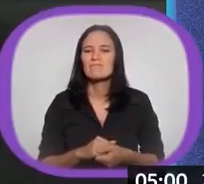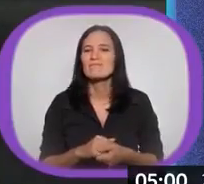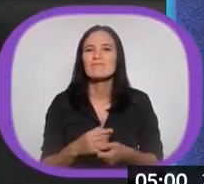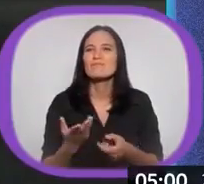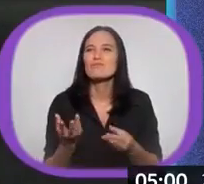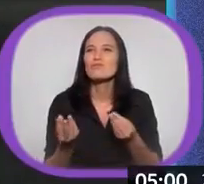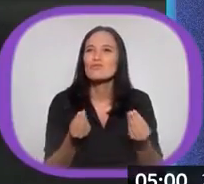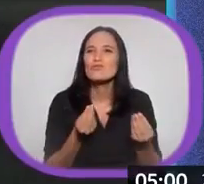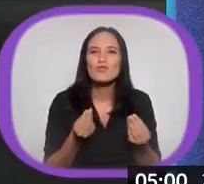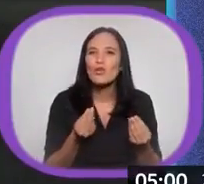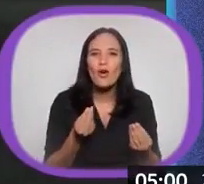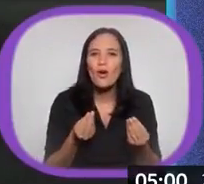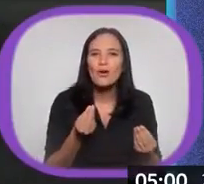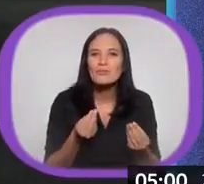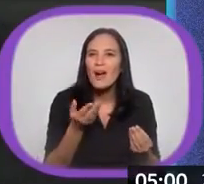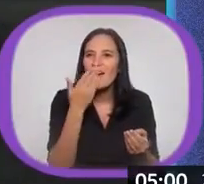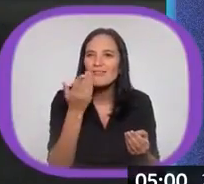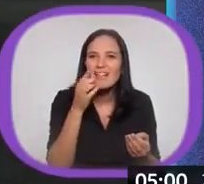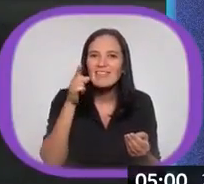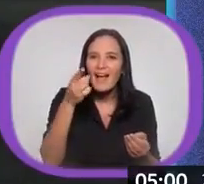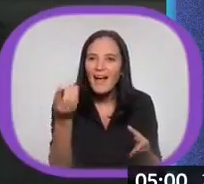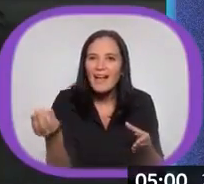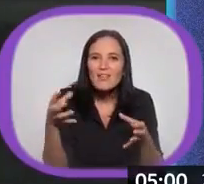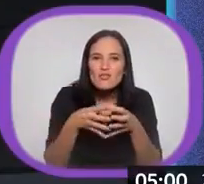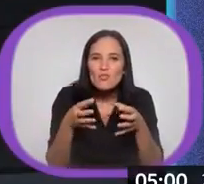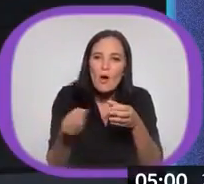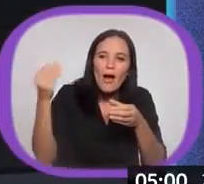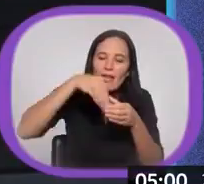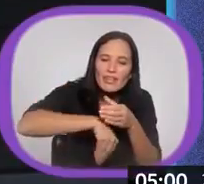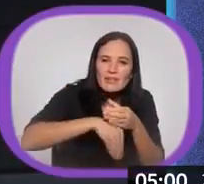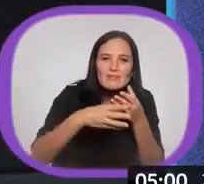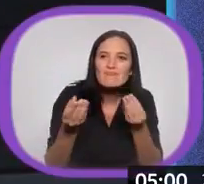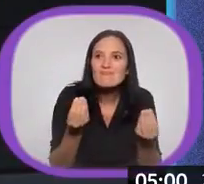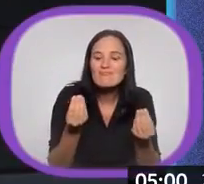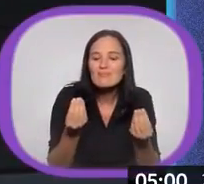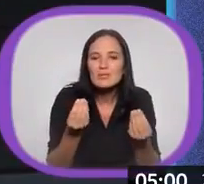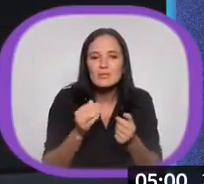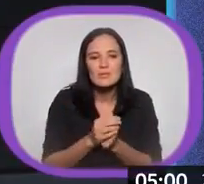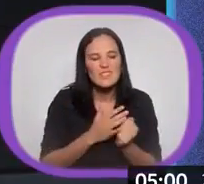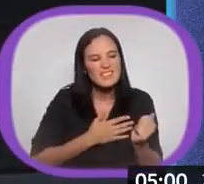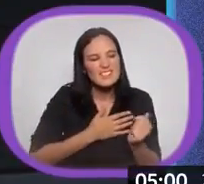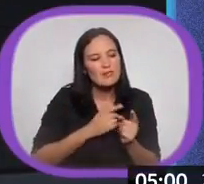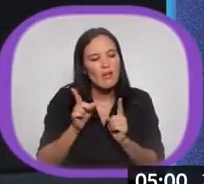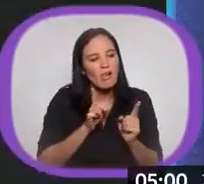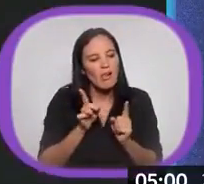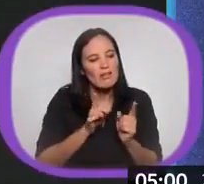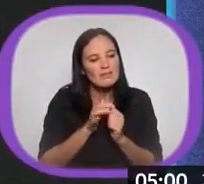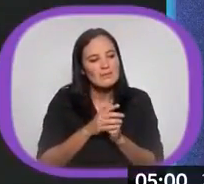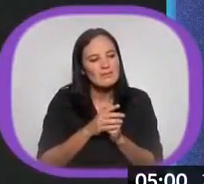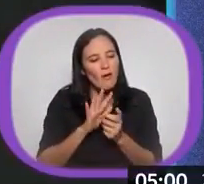Optimus, ¿cómo convenciste a Tancor para que se uniera a nosotros? Siento algo en él.